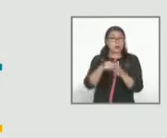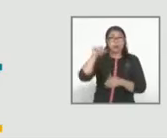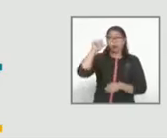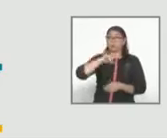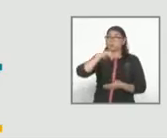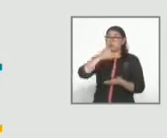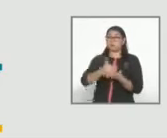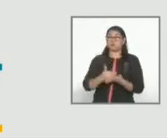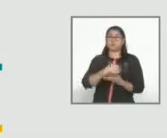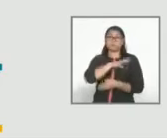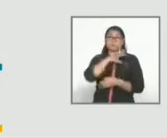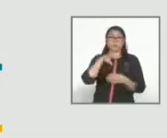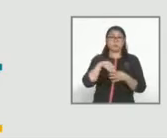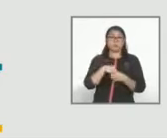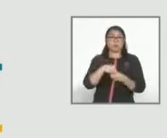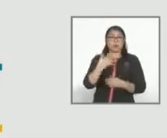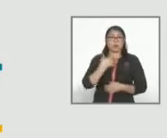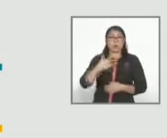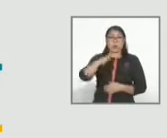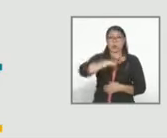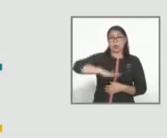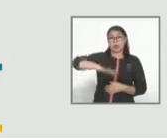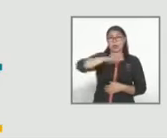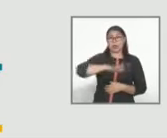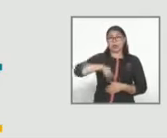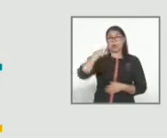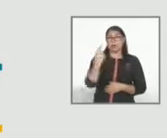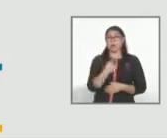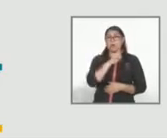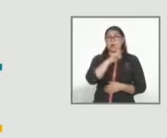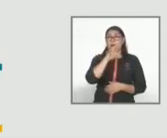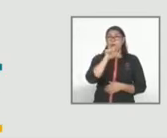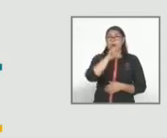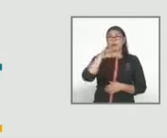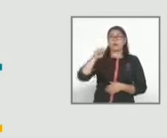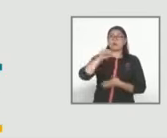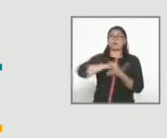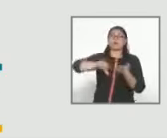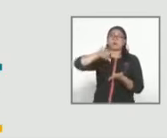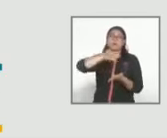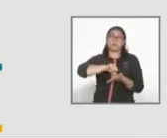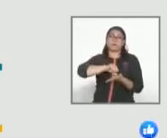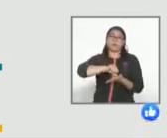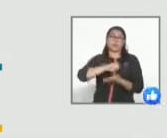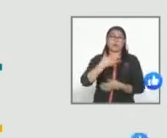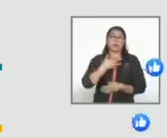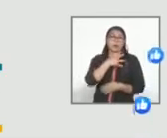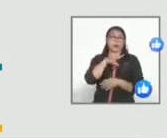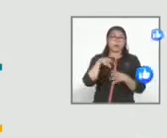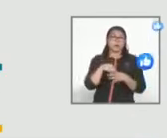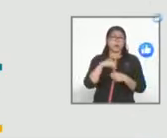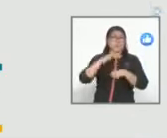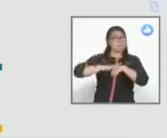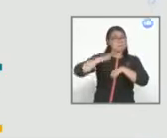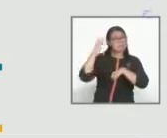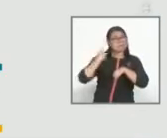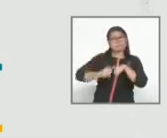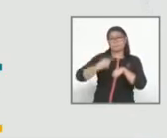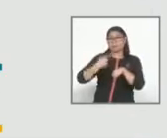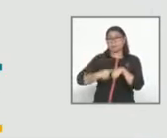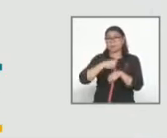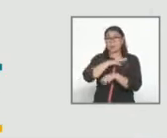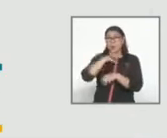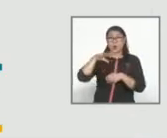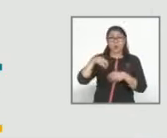hoy, podemos observar que la jurisdicción sanitaria número 1, Valles Centrales, refiere el mayor número de ellos con